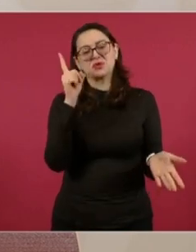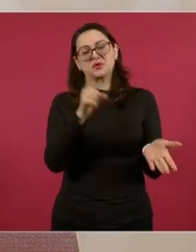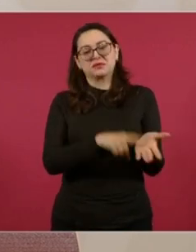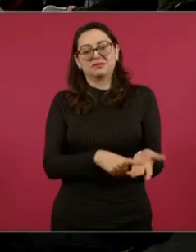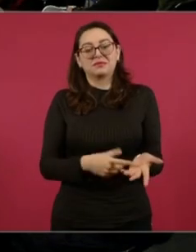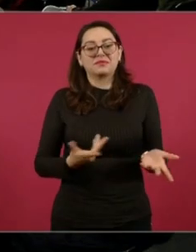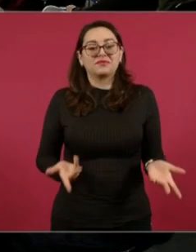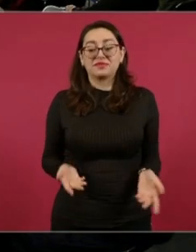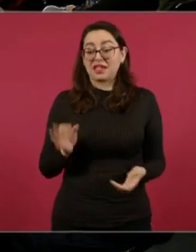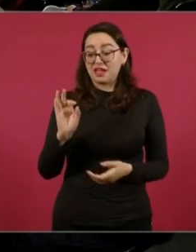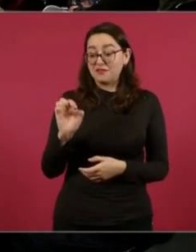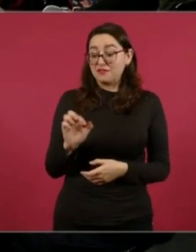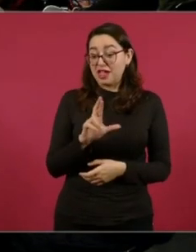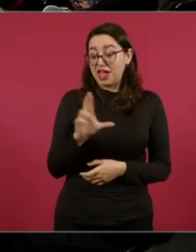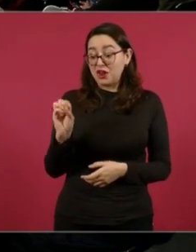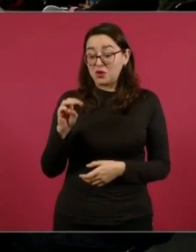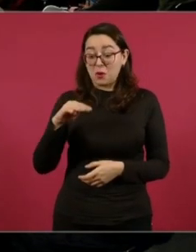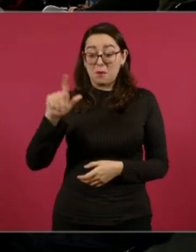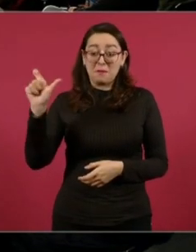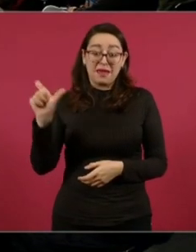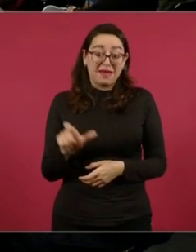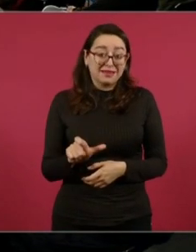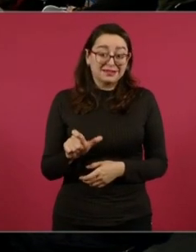ya llevan operando